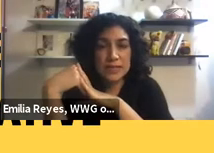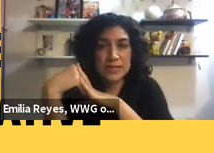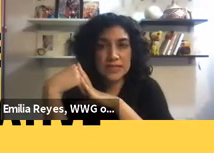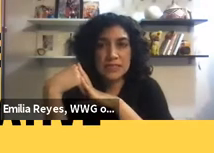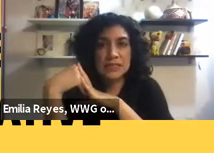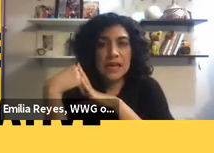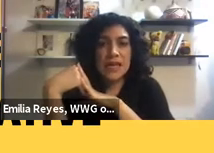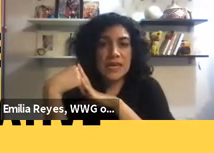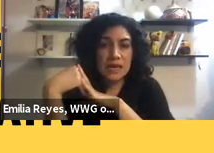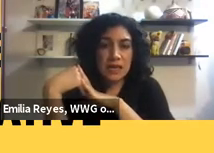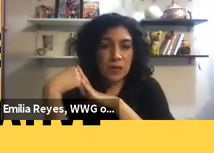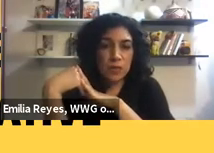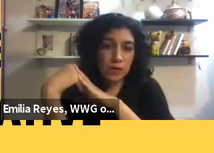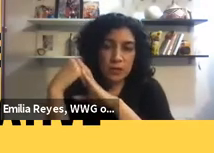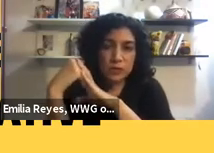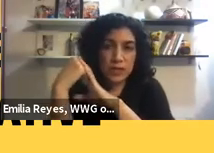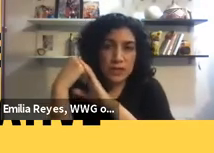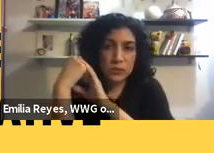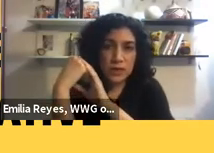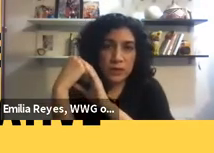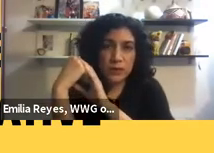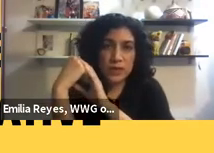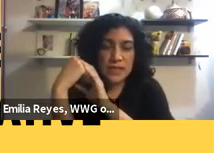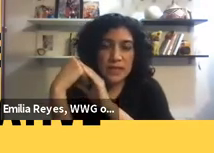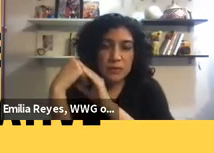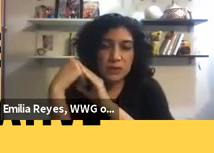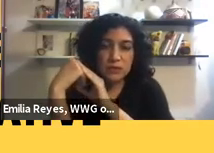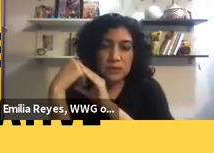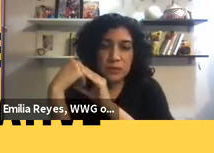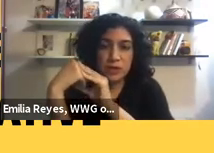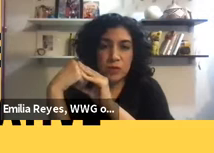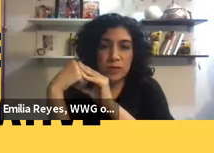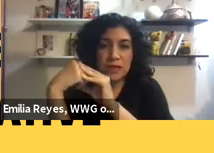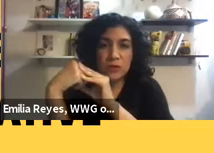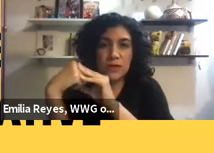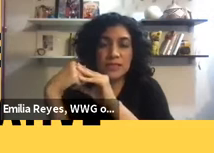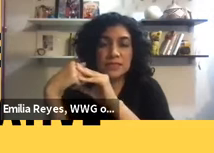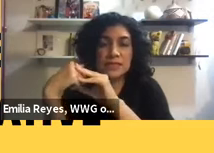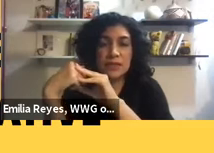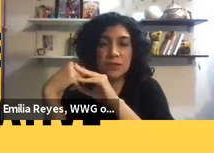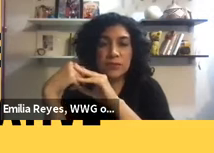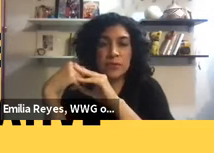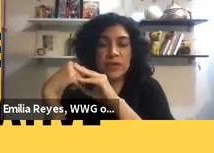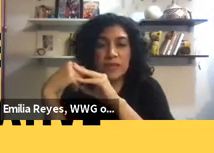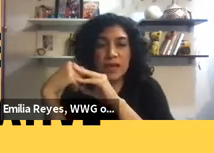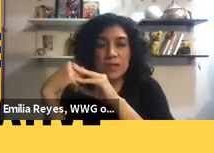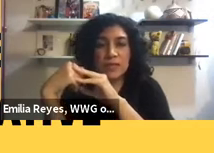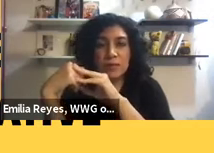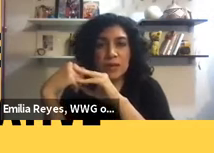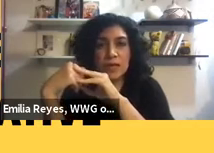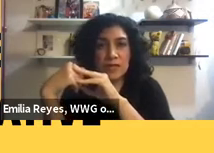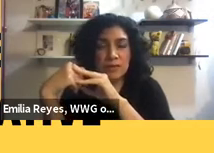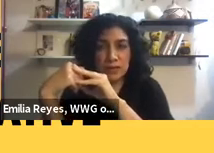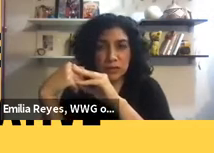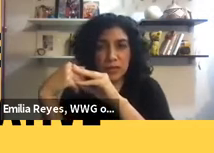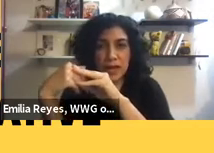choques de las crisis. Y bueno, verán ustedes una serie de elementos que estamos recomendando en ese sentido. Y finalmente